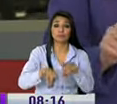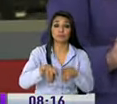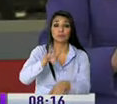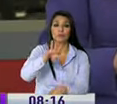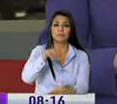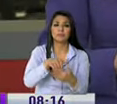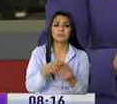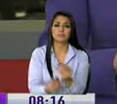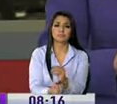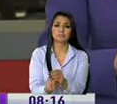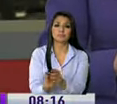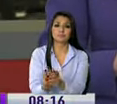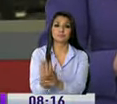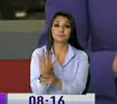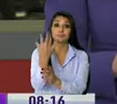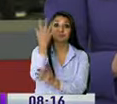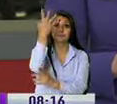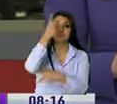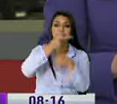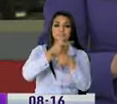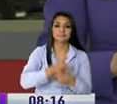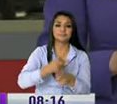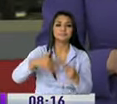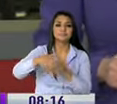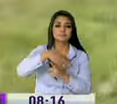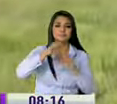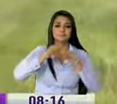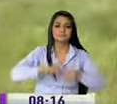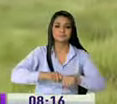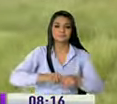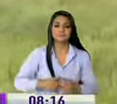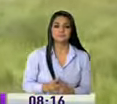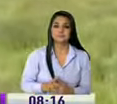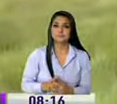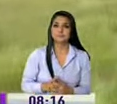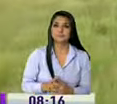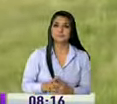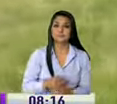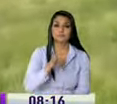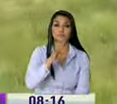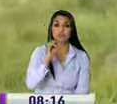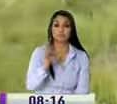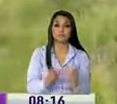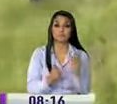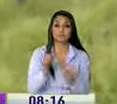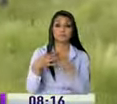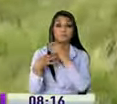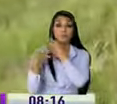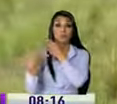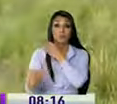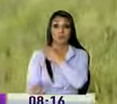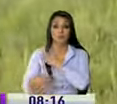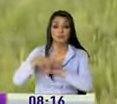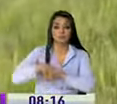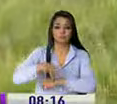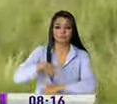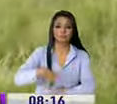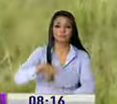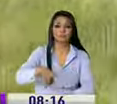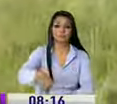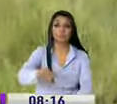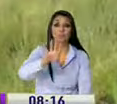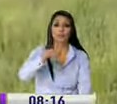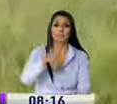especies nativas que aportará al cuidado del medio ambiente. Más de 800 voluntarios ambientales plantaron 4.000